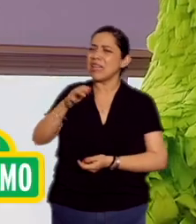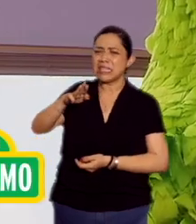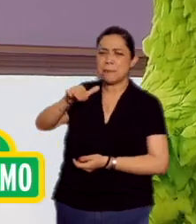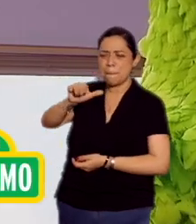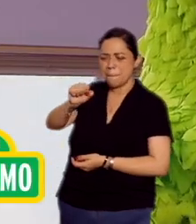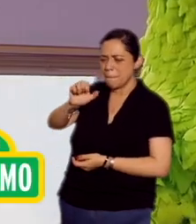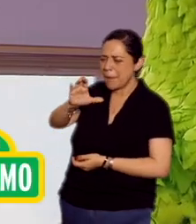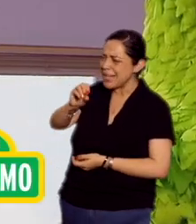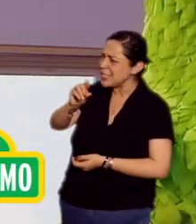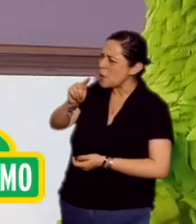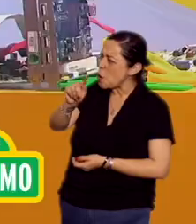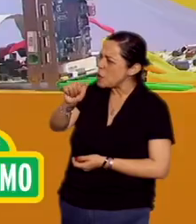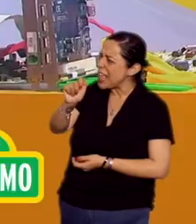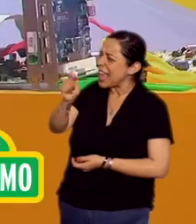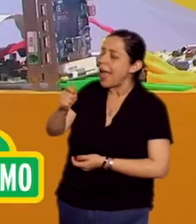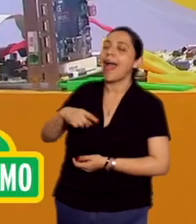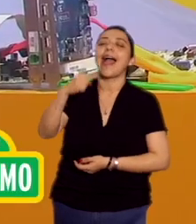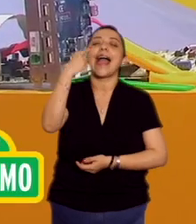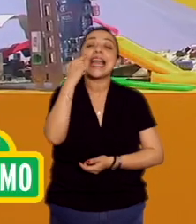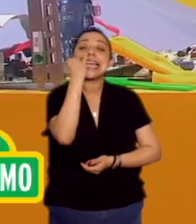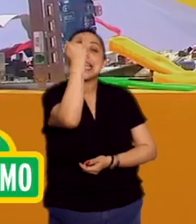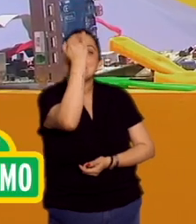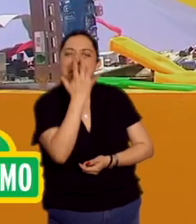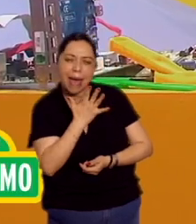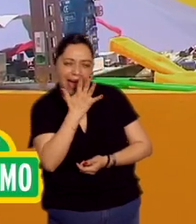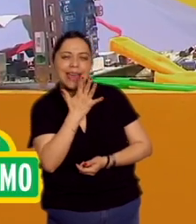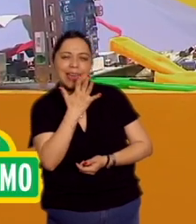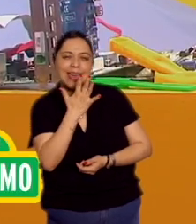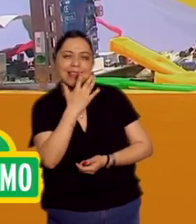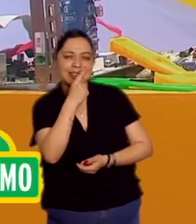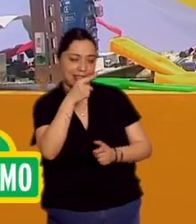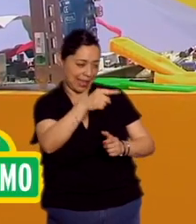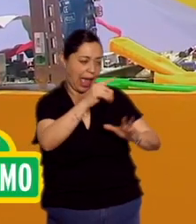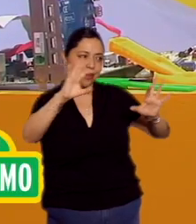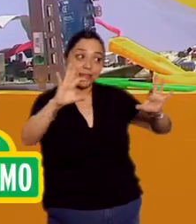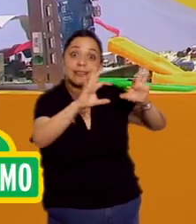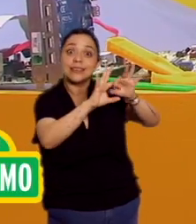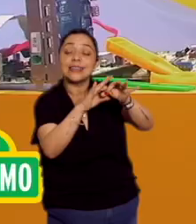mascota? Es la figura que representará al café.